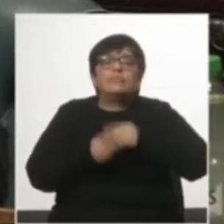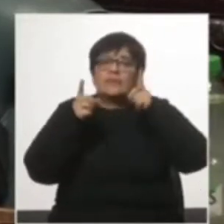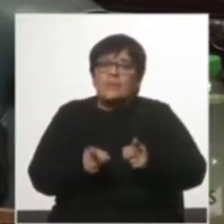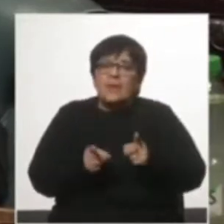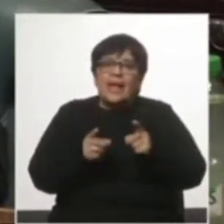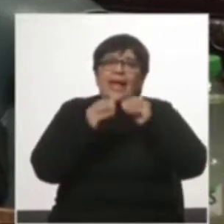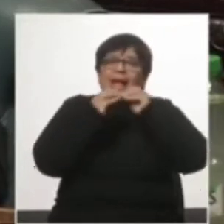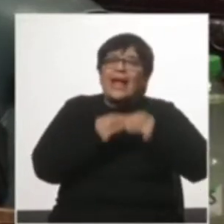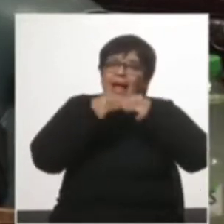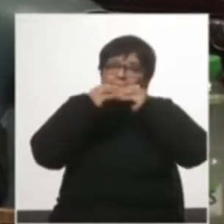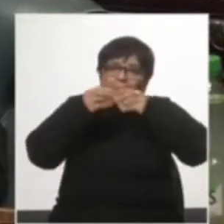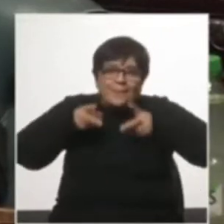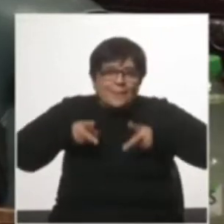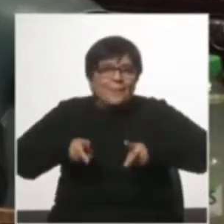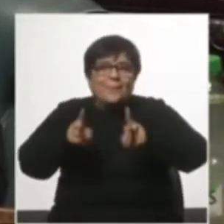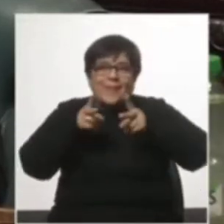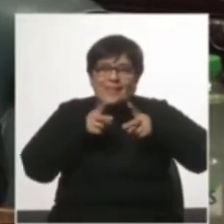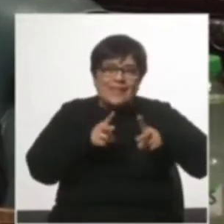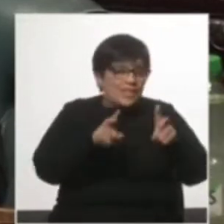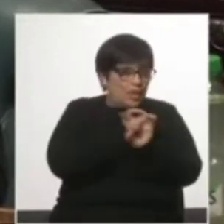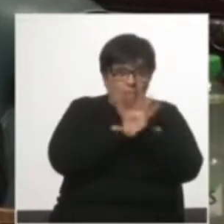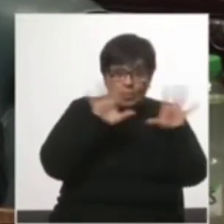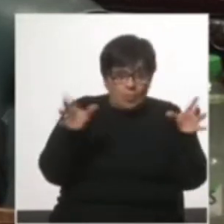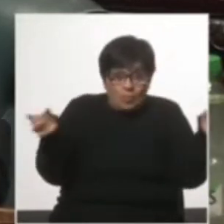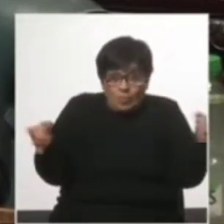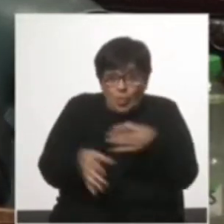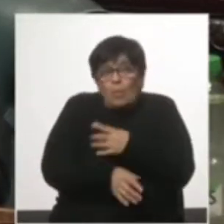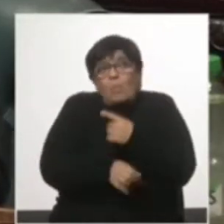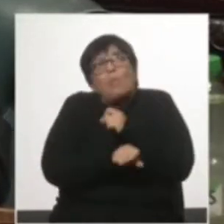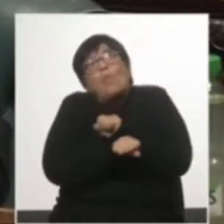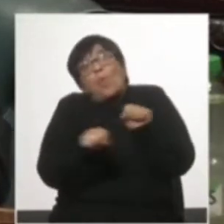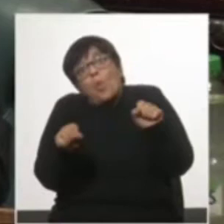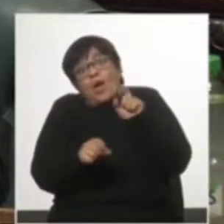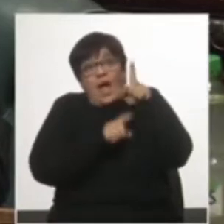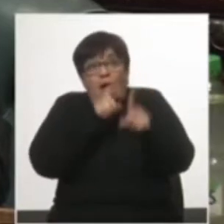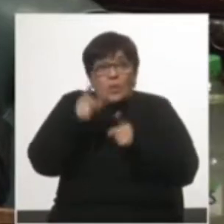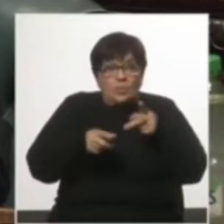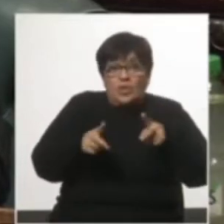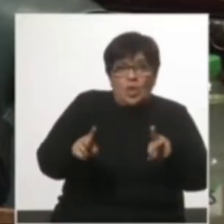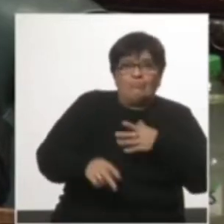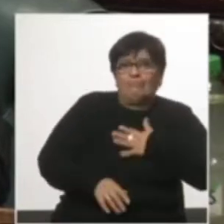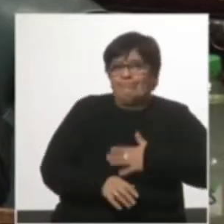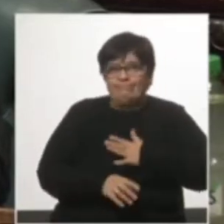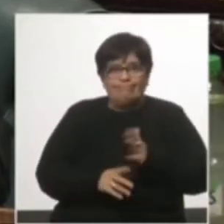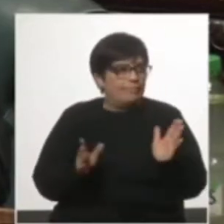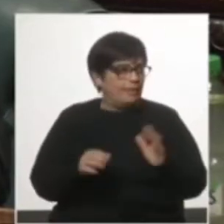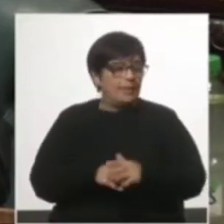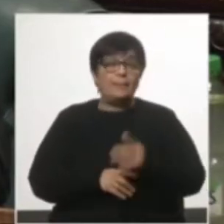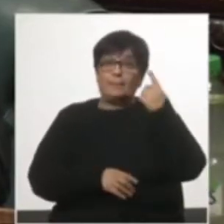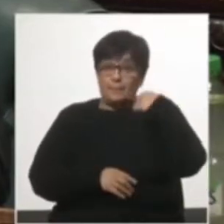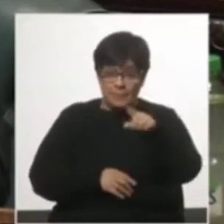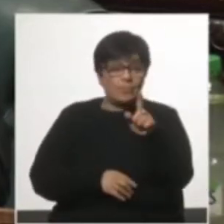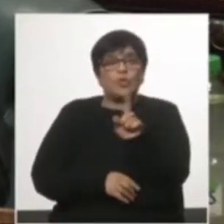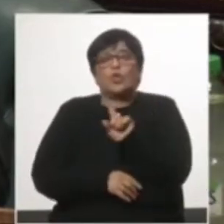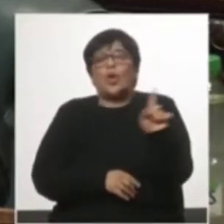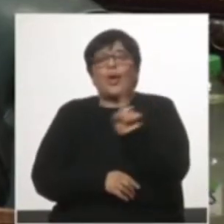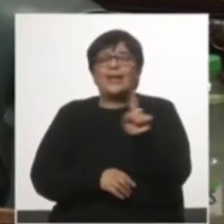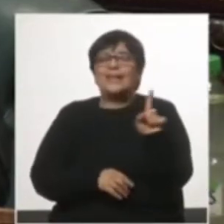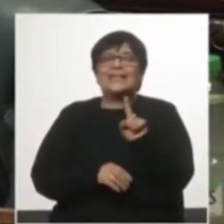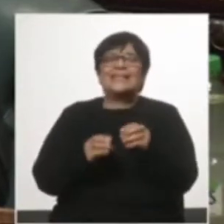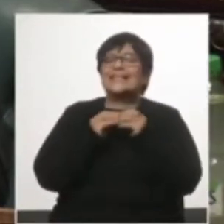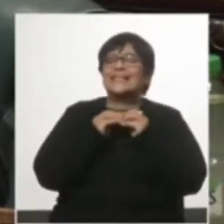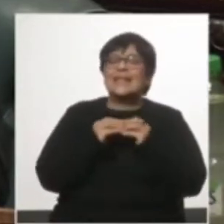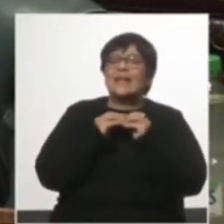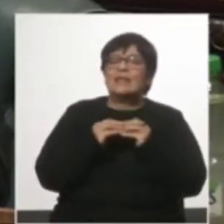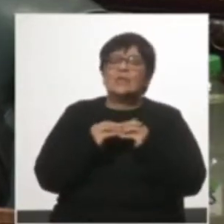con metodologías definidas, que podrán discutirse como toda metodología, pero que no es un tema